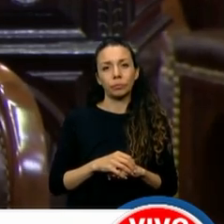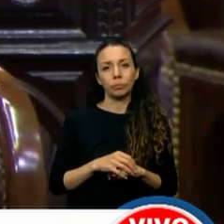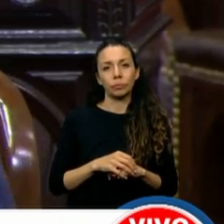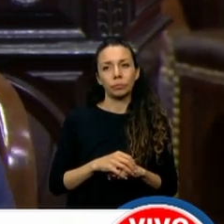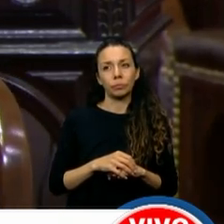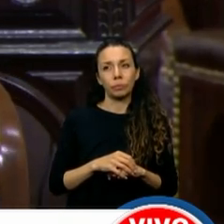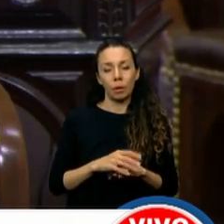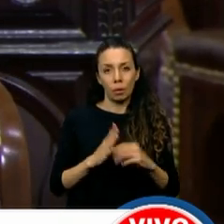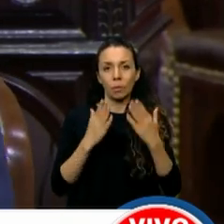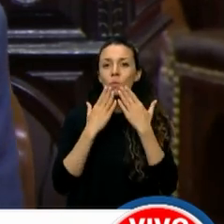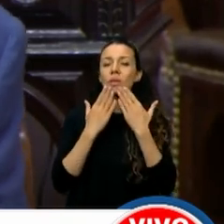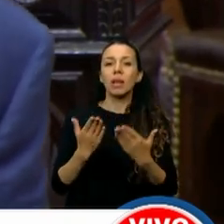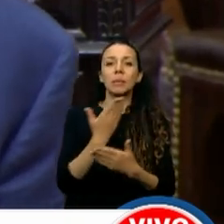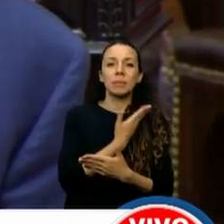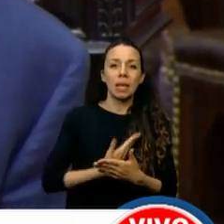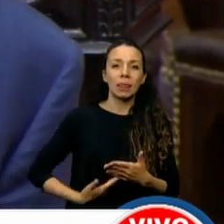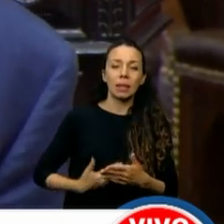gracias presidente